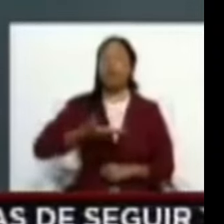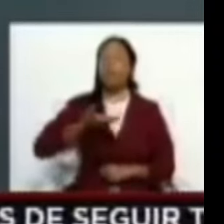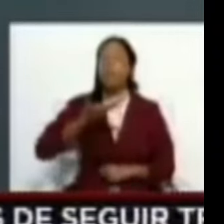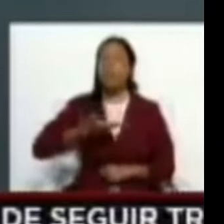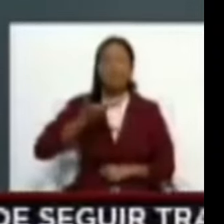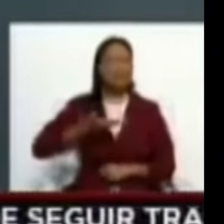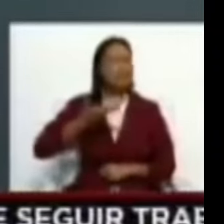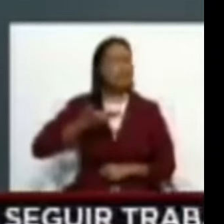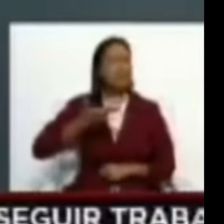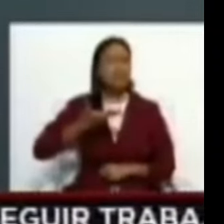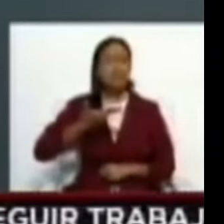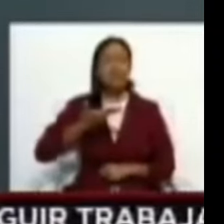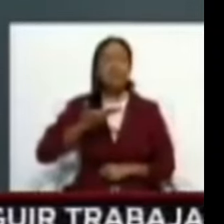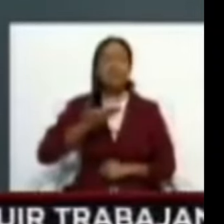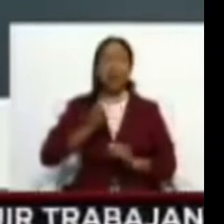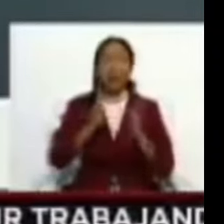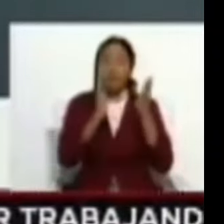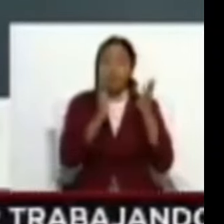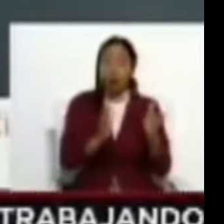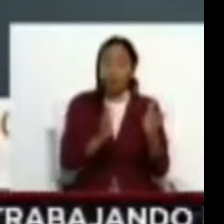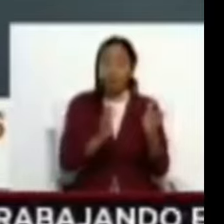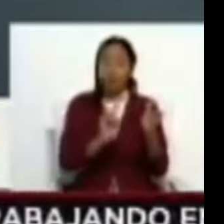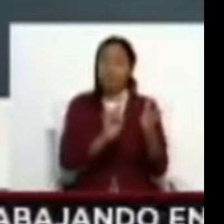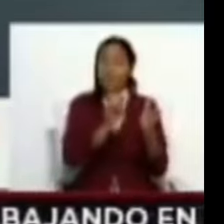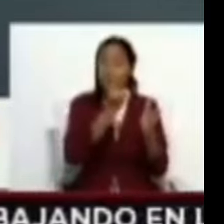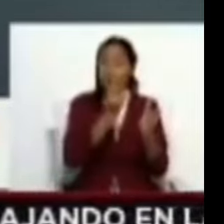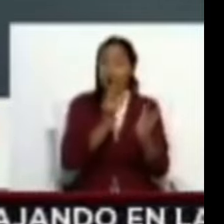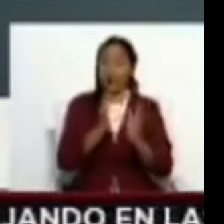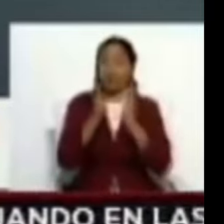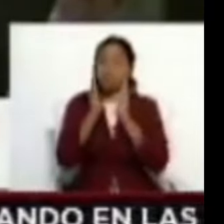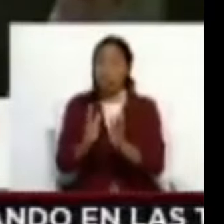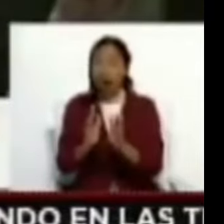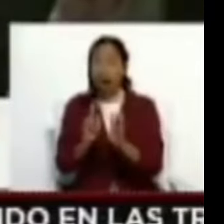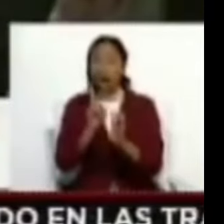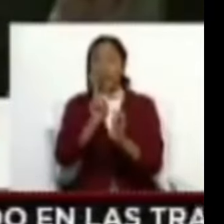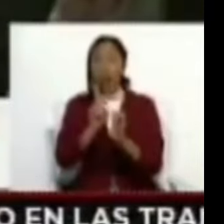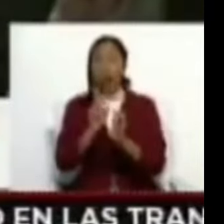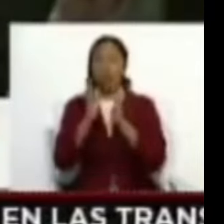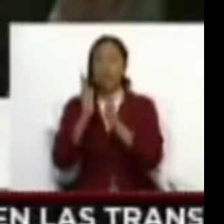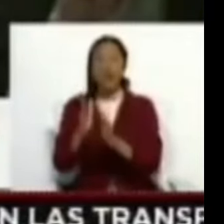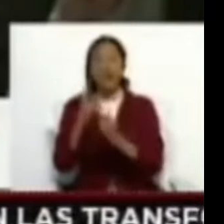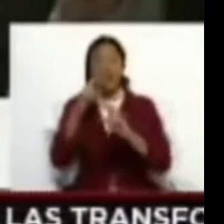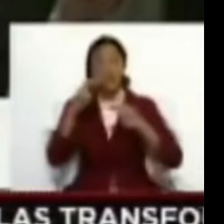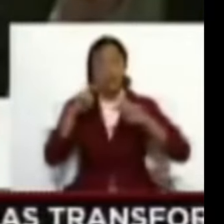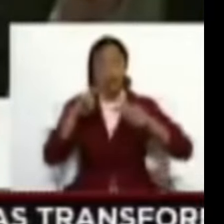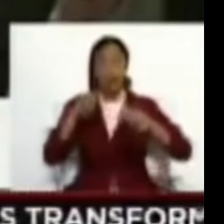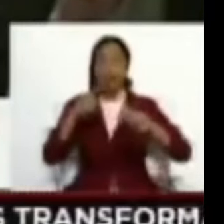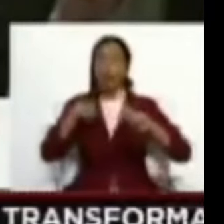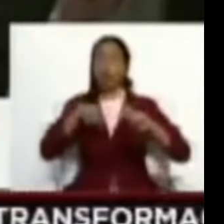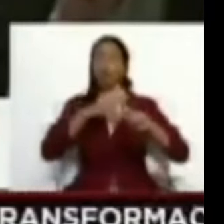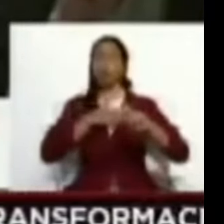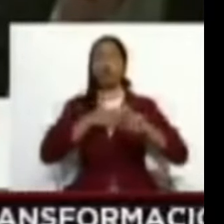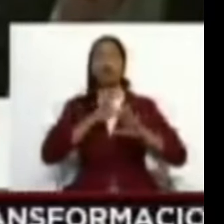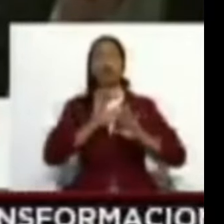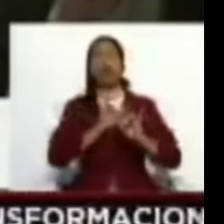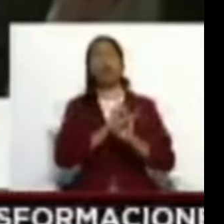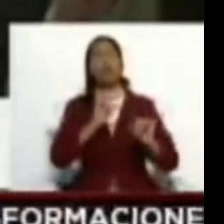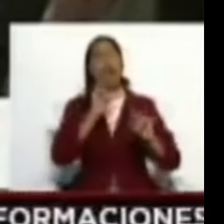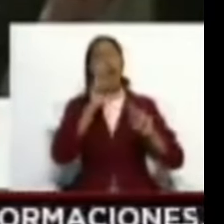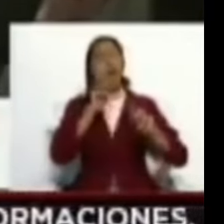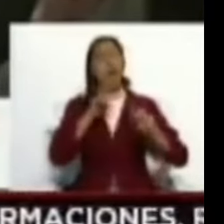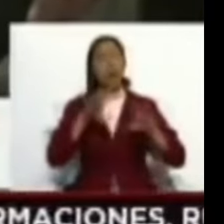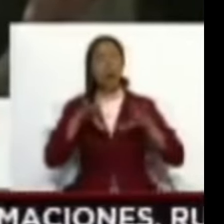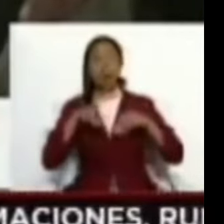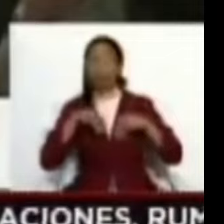importantísima fase de una línea de investigación que nunca descartamos, que era que estas personas tenían un